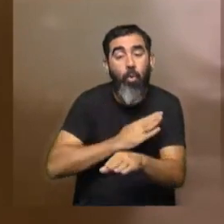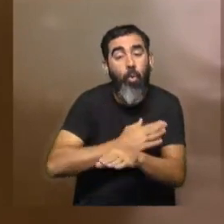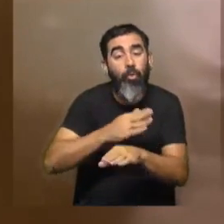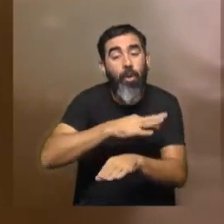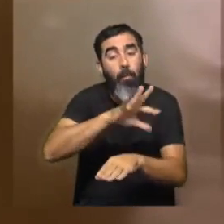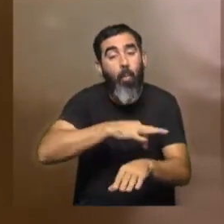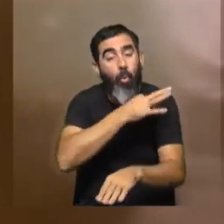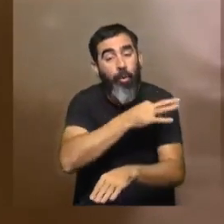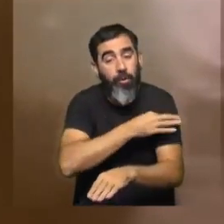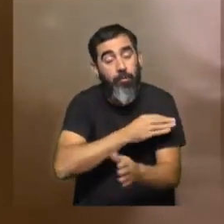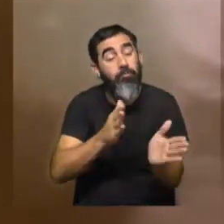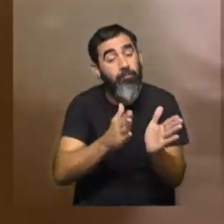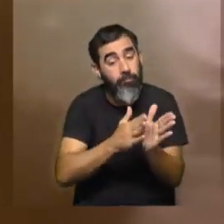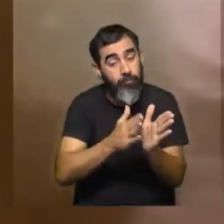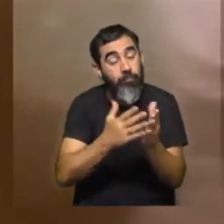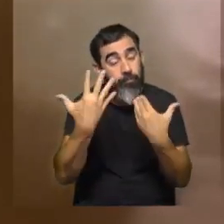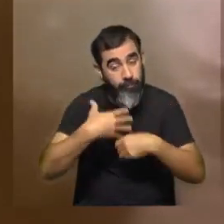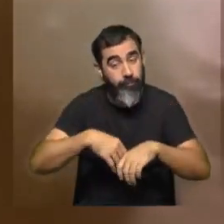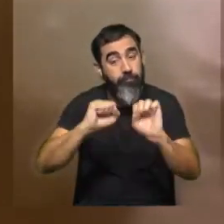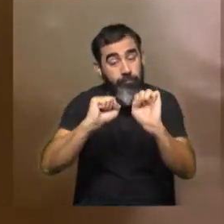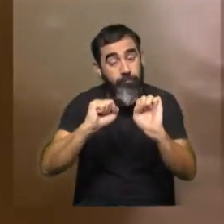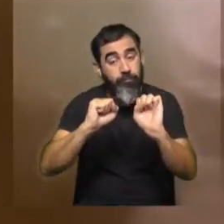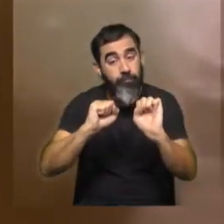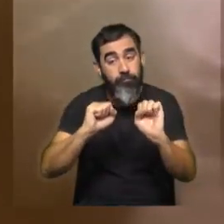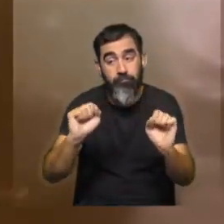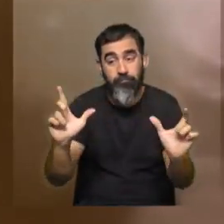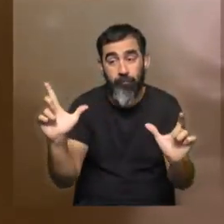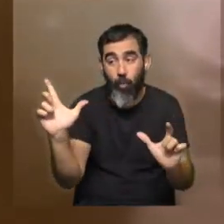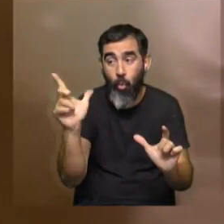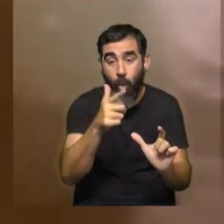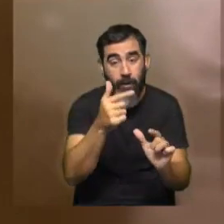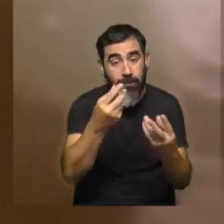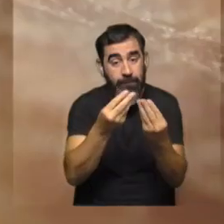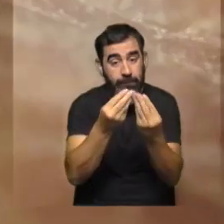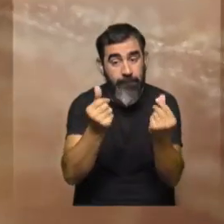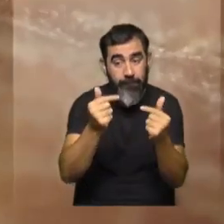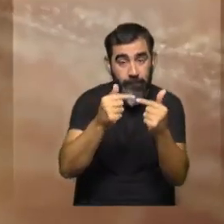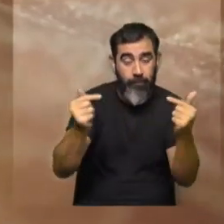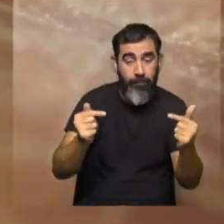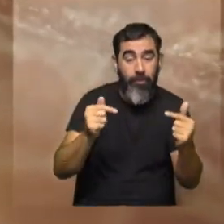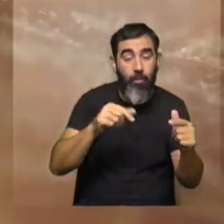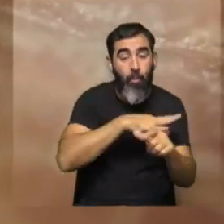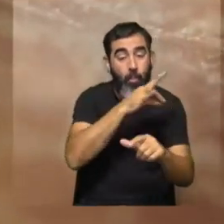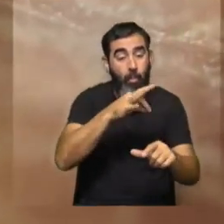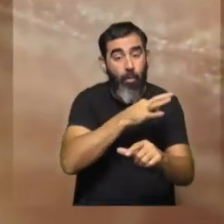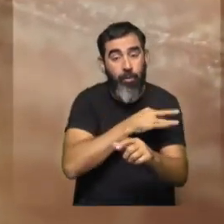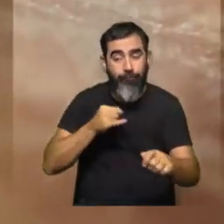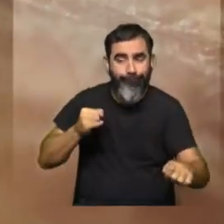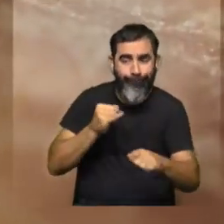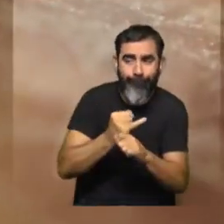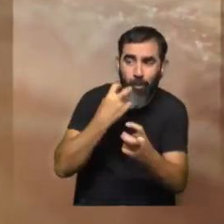mosquito. Y pudimos comprobar que la ausencia de ese receptor hace que el mosquito falle en